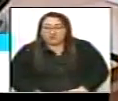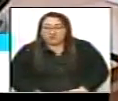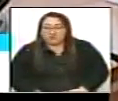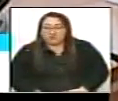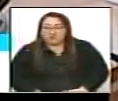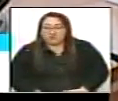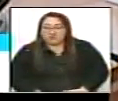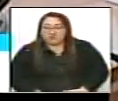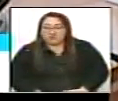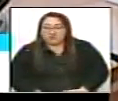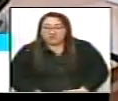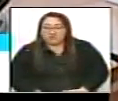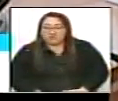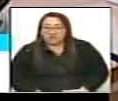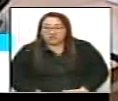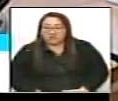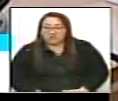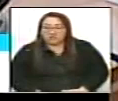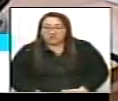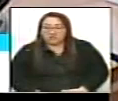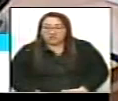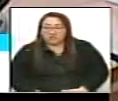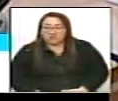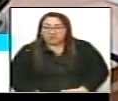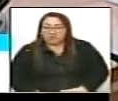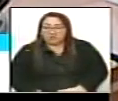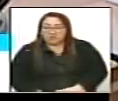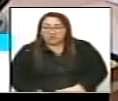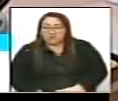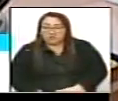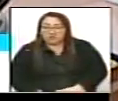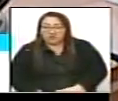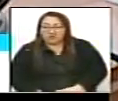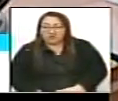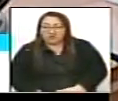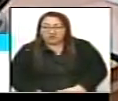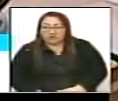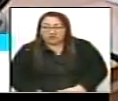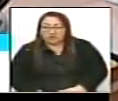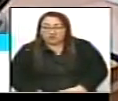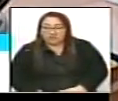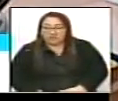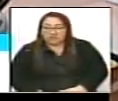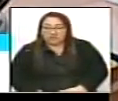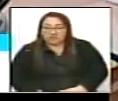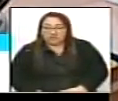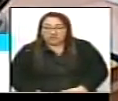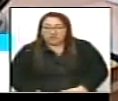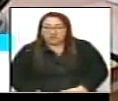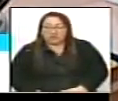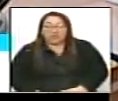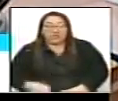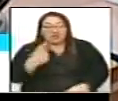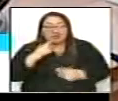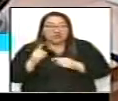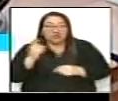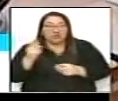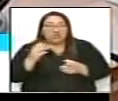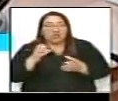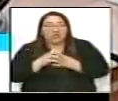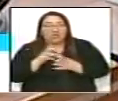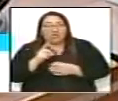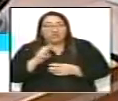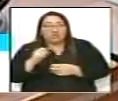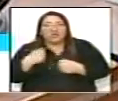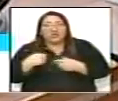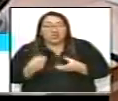razón de que el contrato en fideicomiso no lo acreditaba como acreedor principal al supervisor, solamente al concesionario. Y el